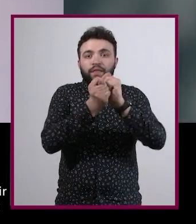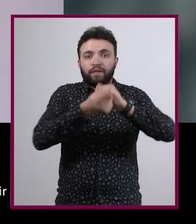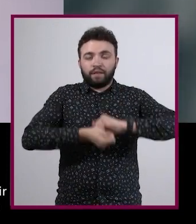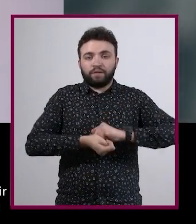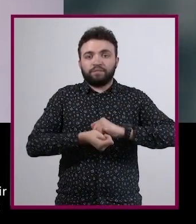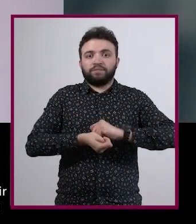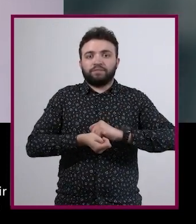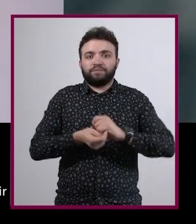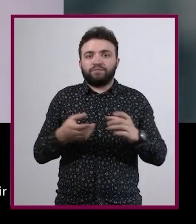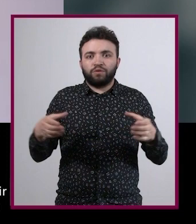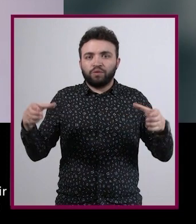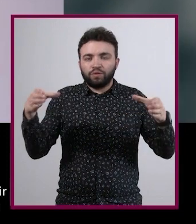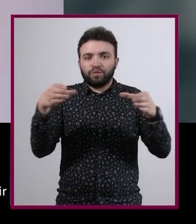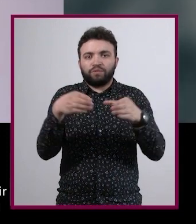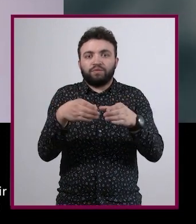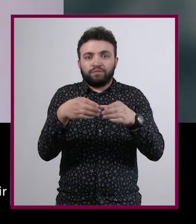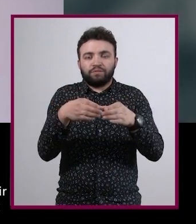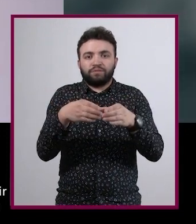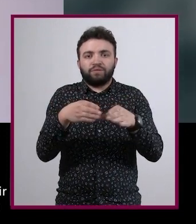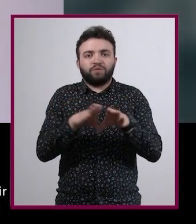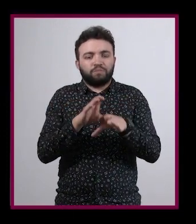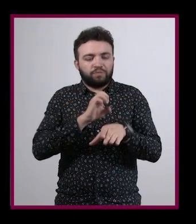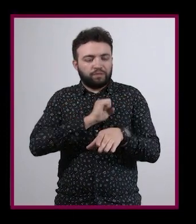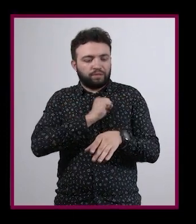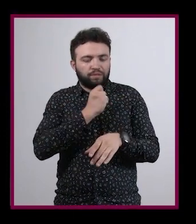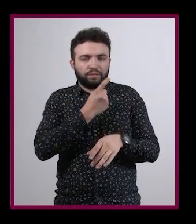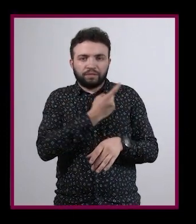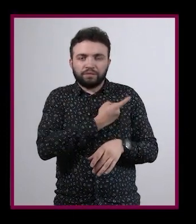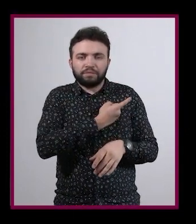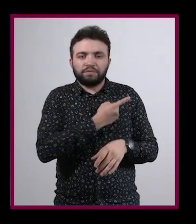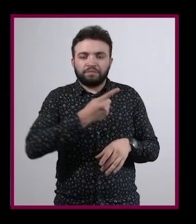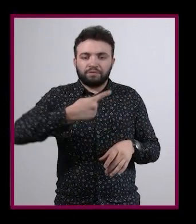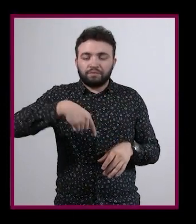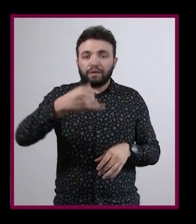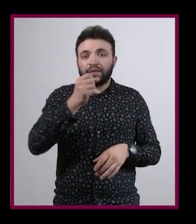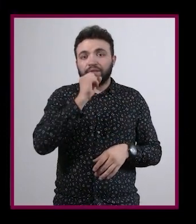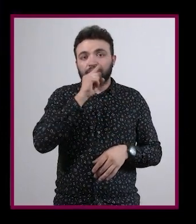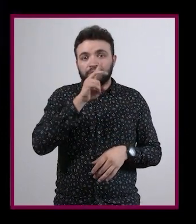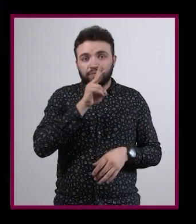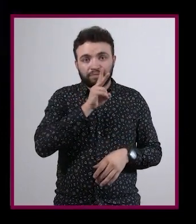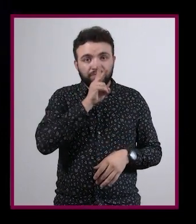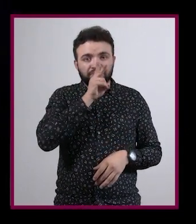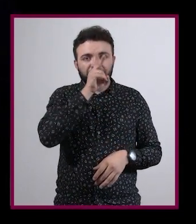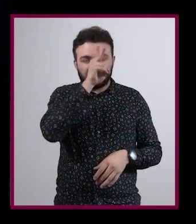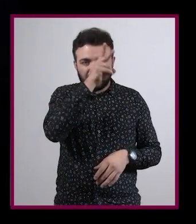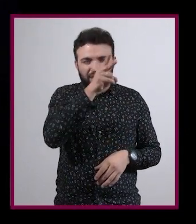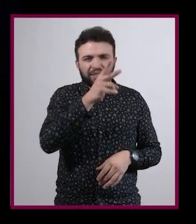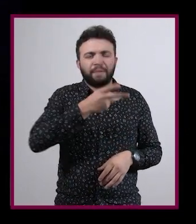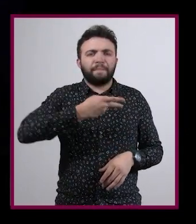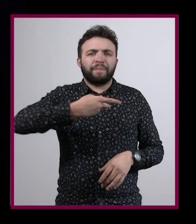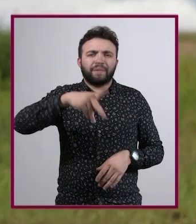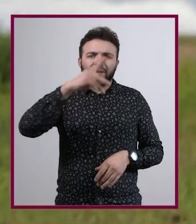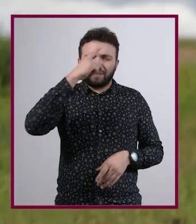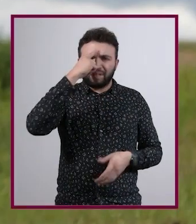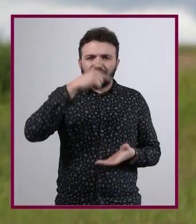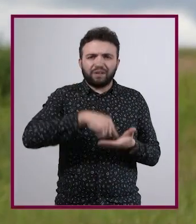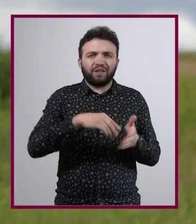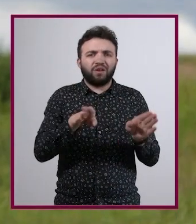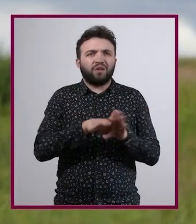de sanación, de celebración y de venganza, pero de modos quizá